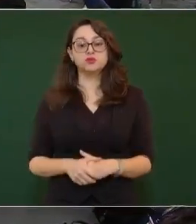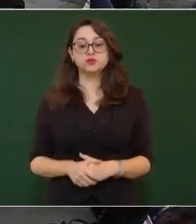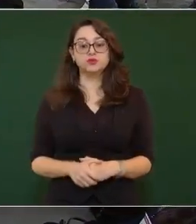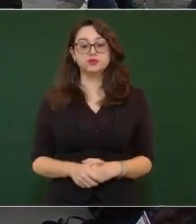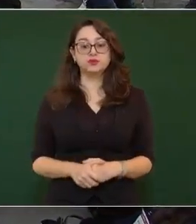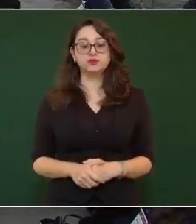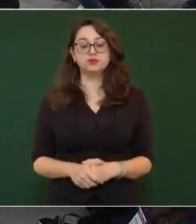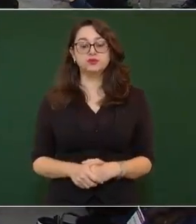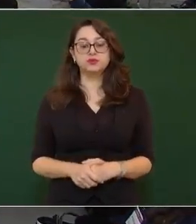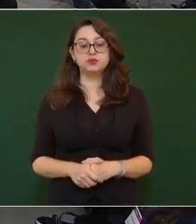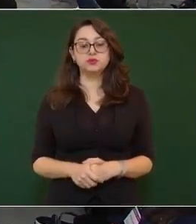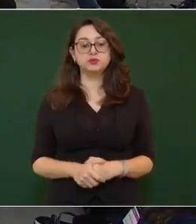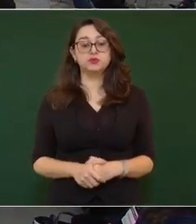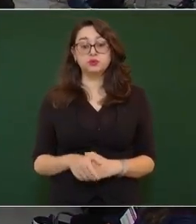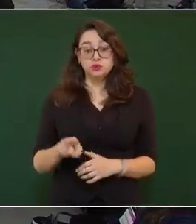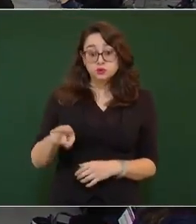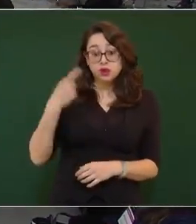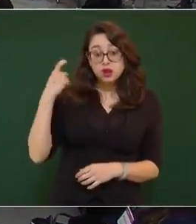Querétaro. ¿Querétaro?